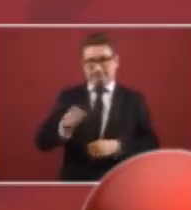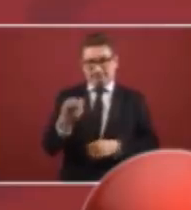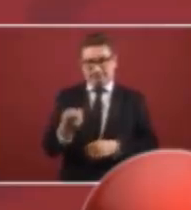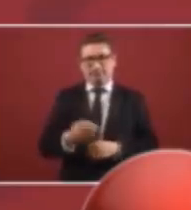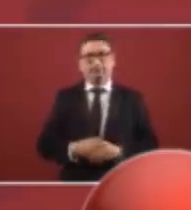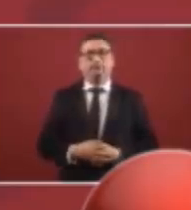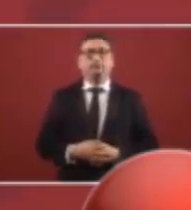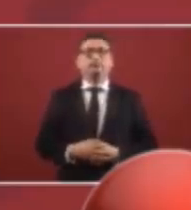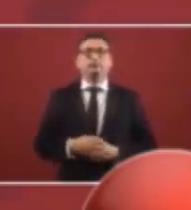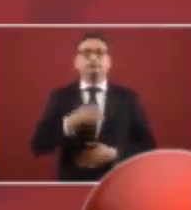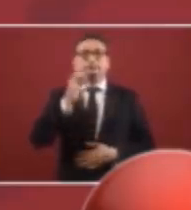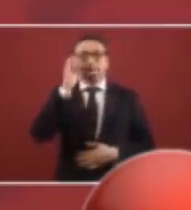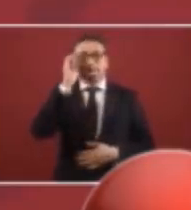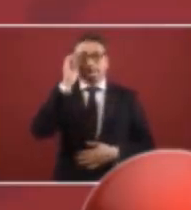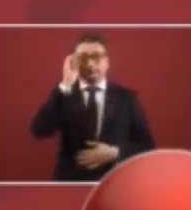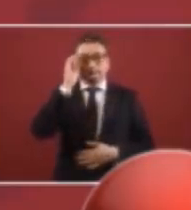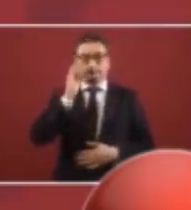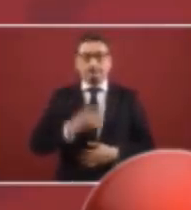Tenemos que